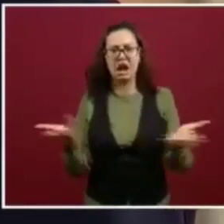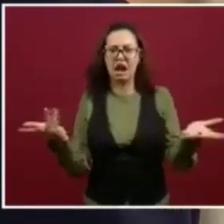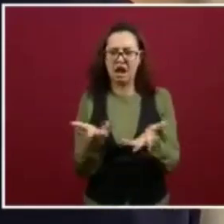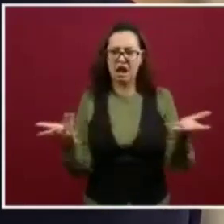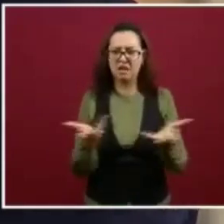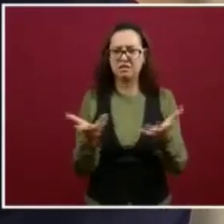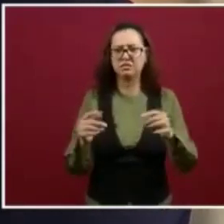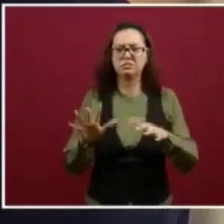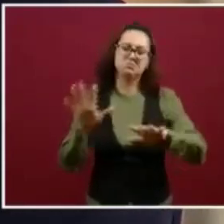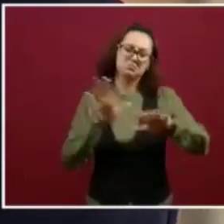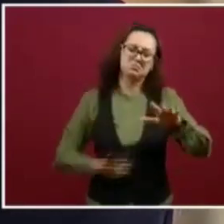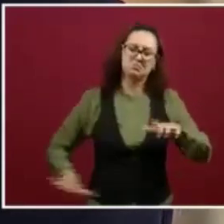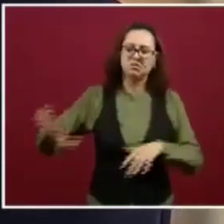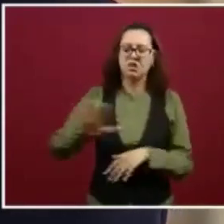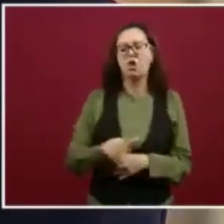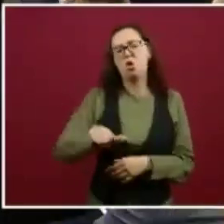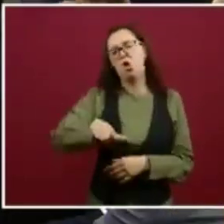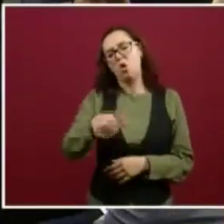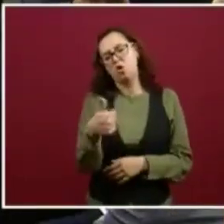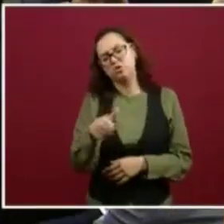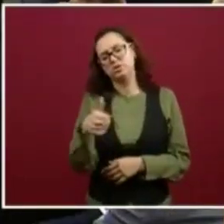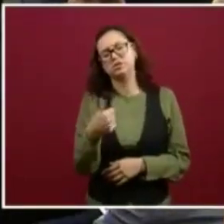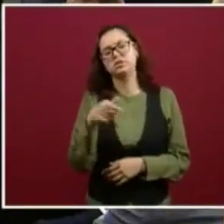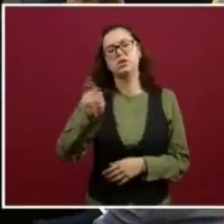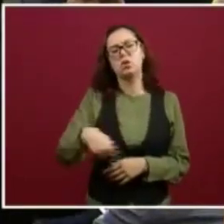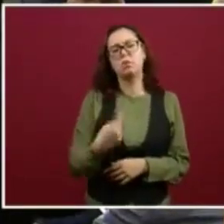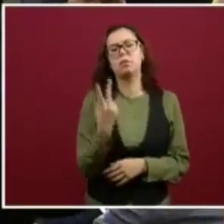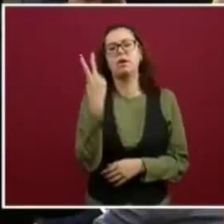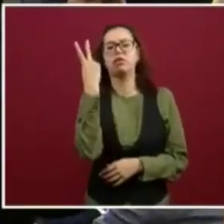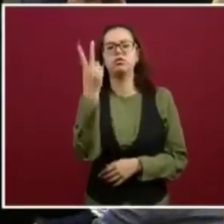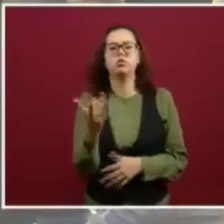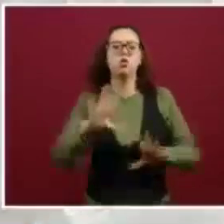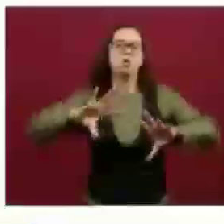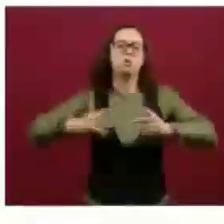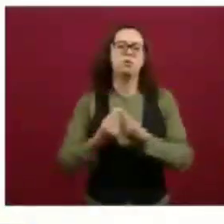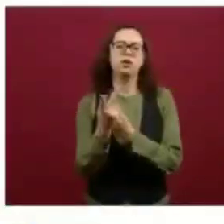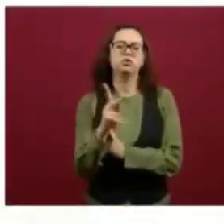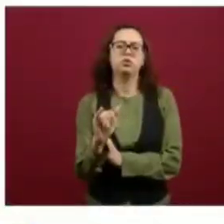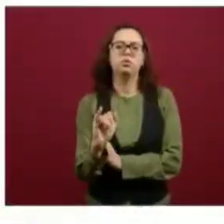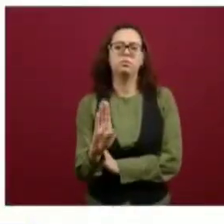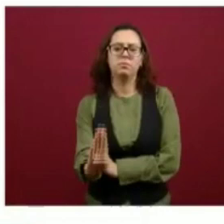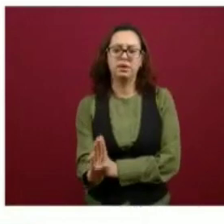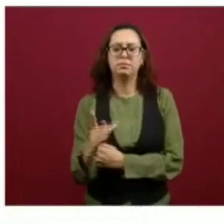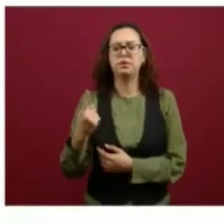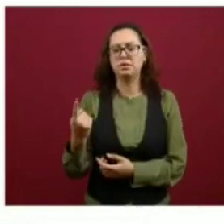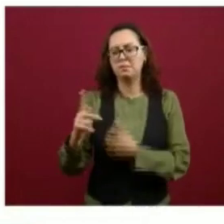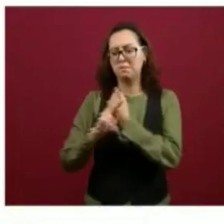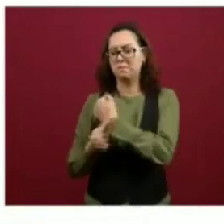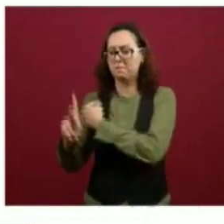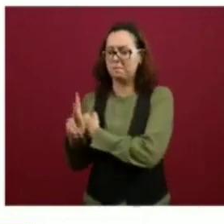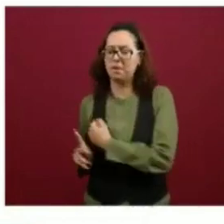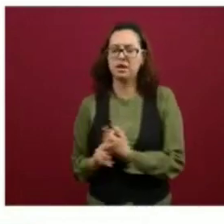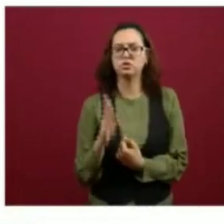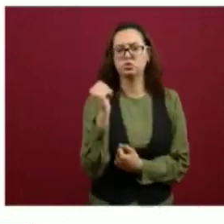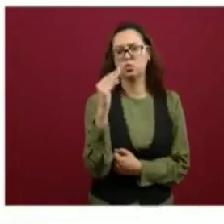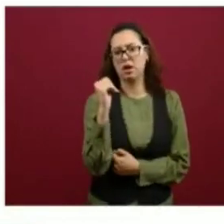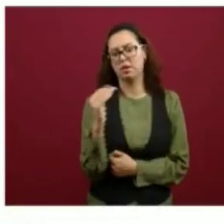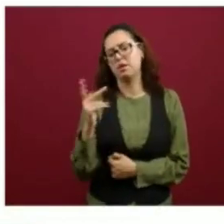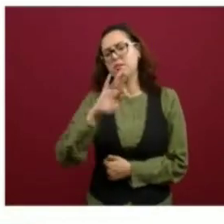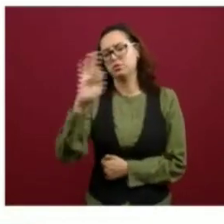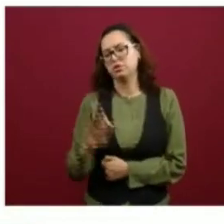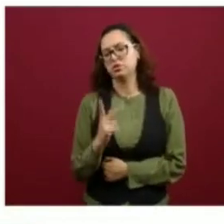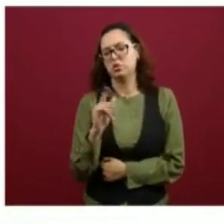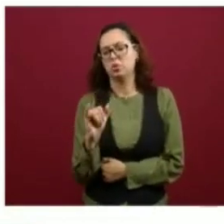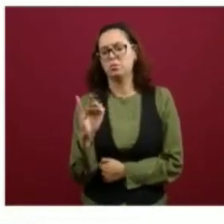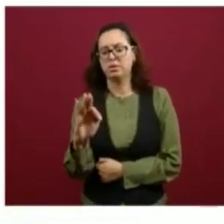de la región es 11,2% del PIB. Nuestros países invierten 9% del PIB. Uruguay, que es el que más invierte en la